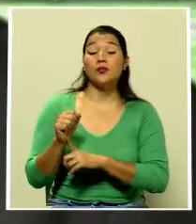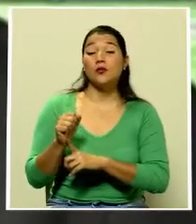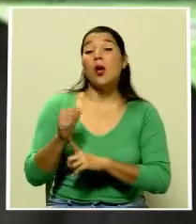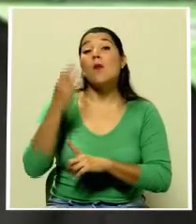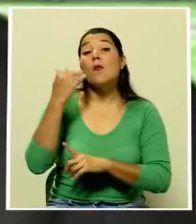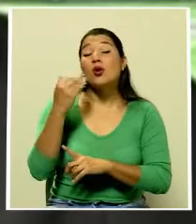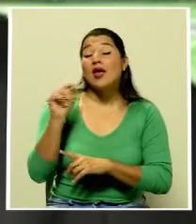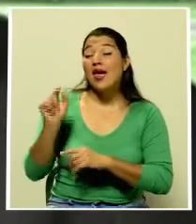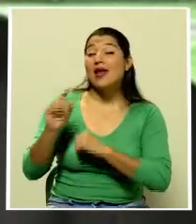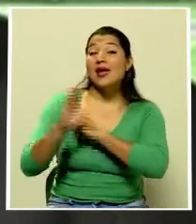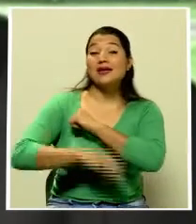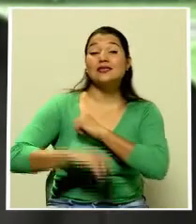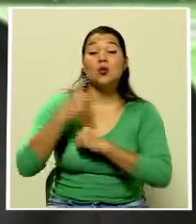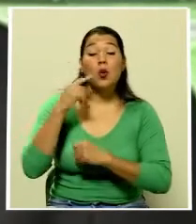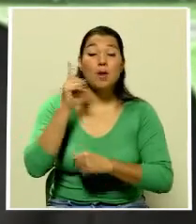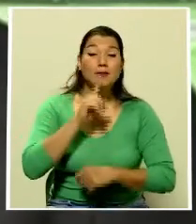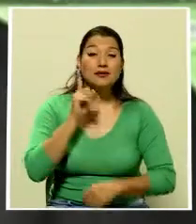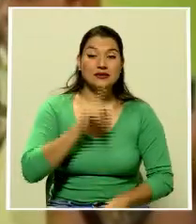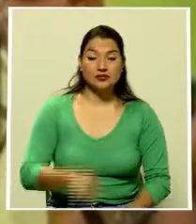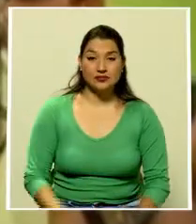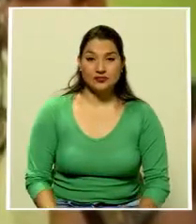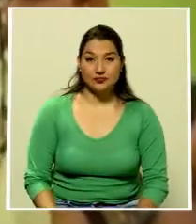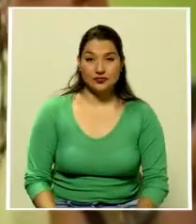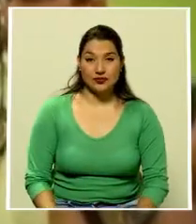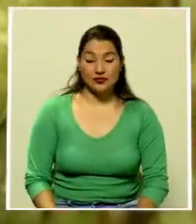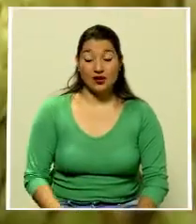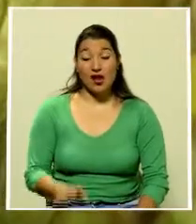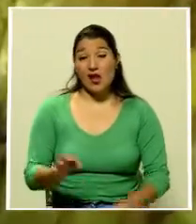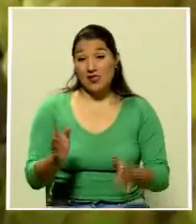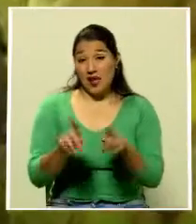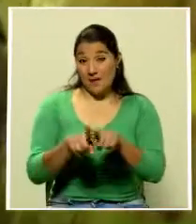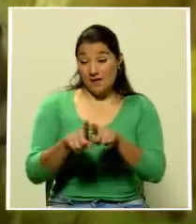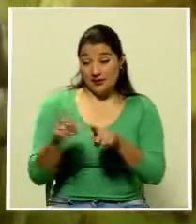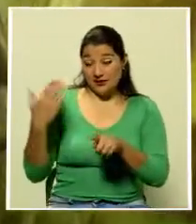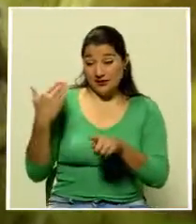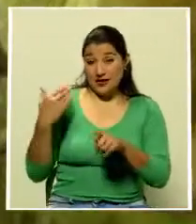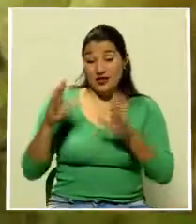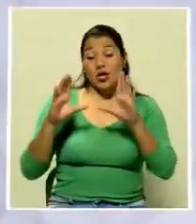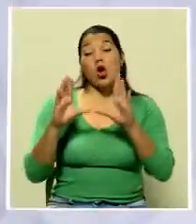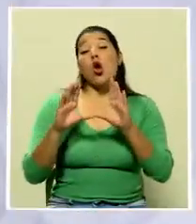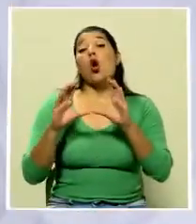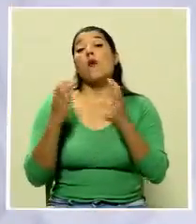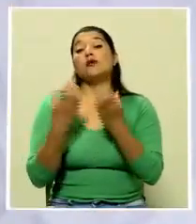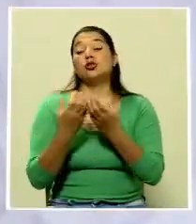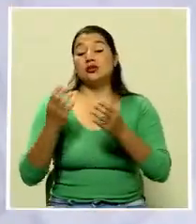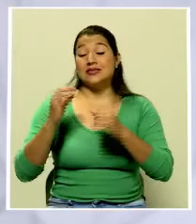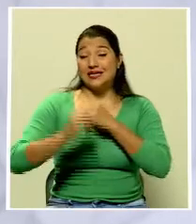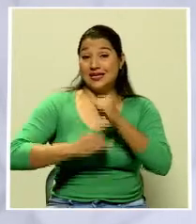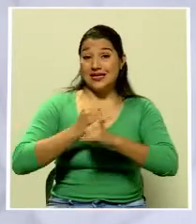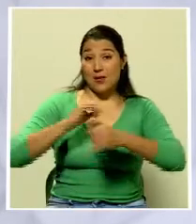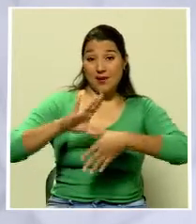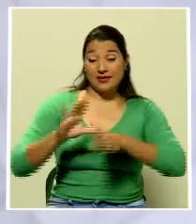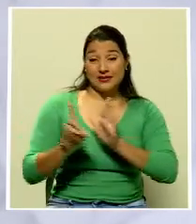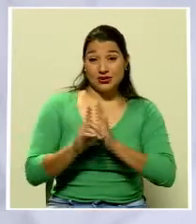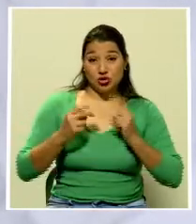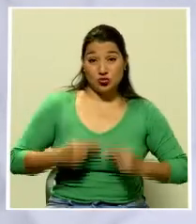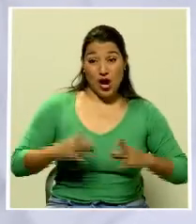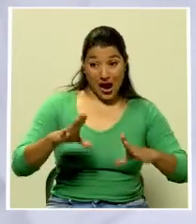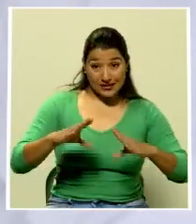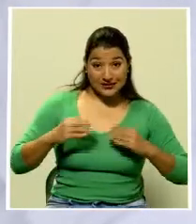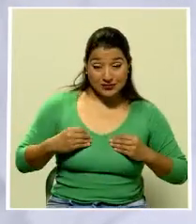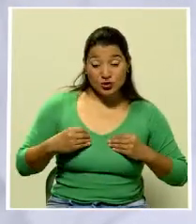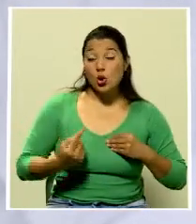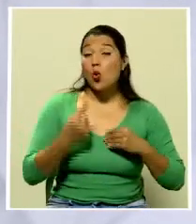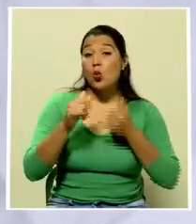ser condenado por difamación. De forma más reciente, la Comisión Interamericana de Derechos Humanos admitió para estudio una